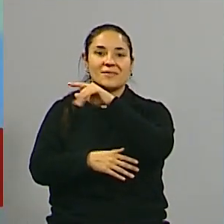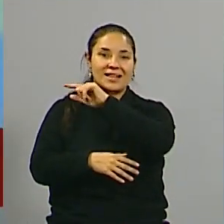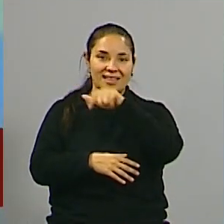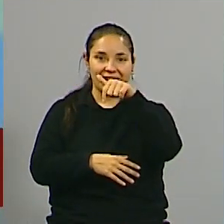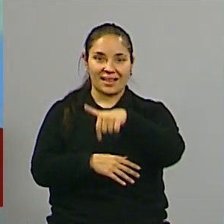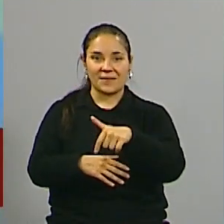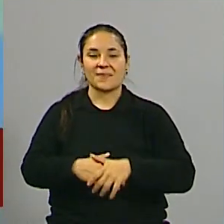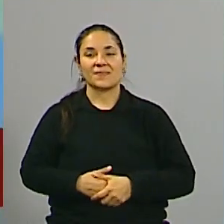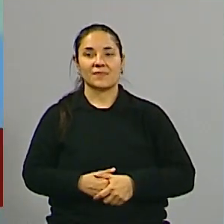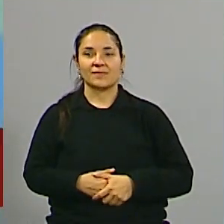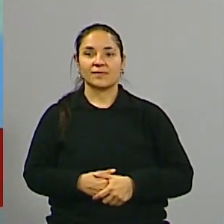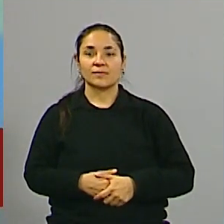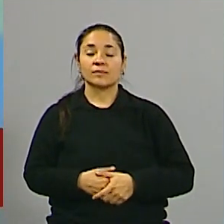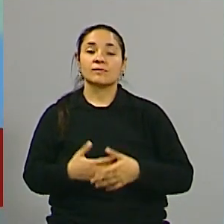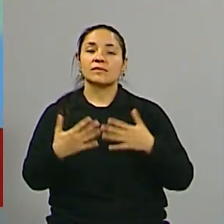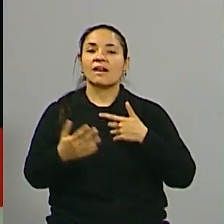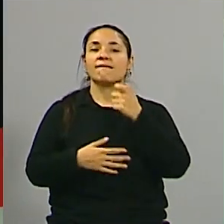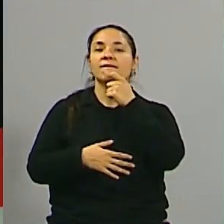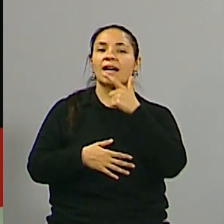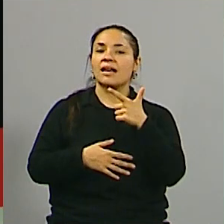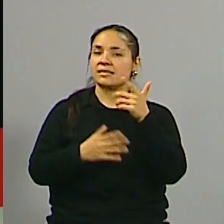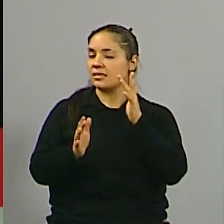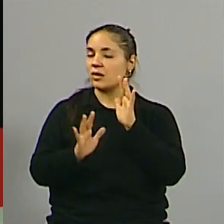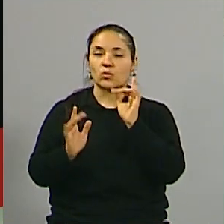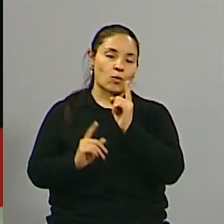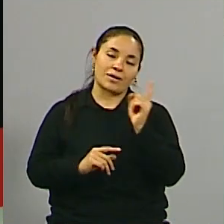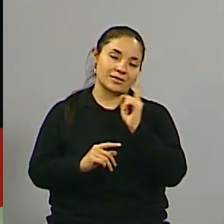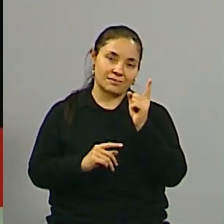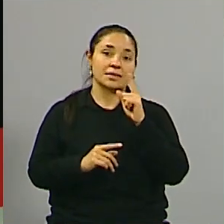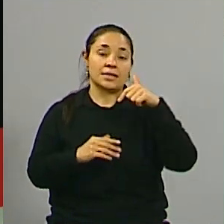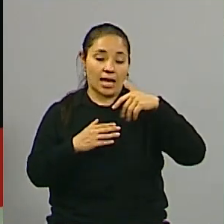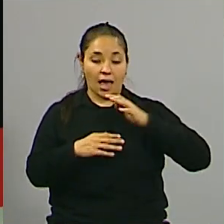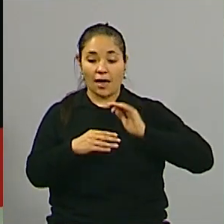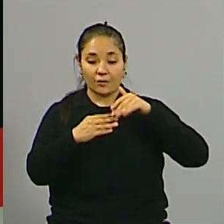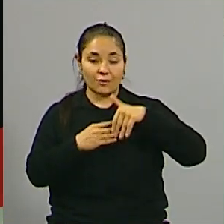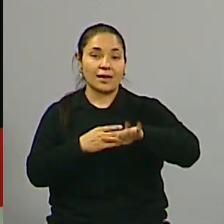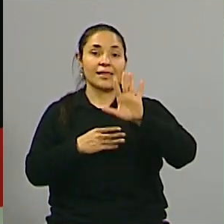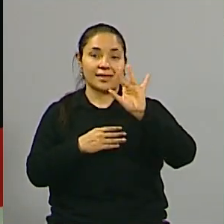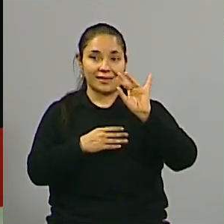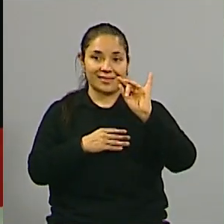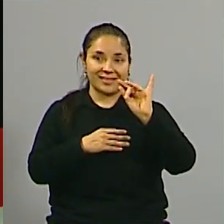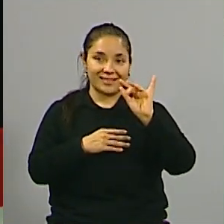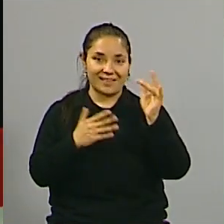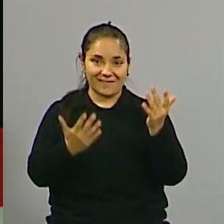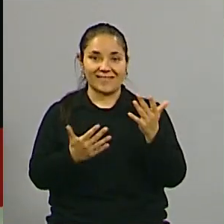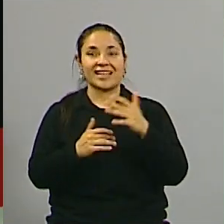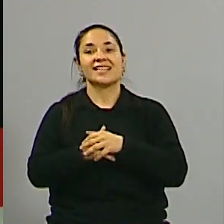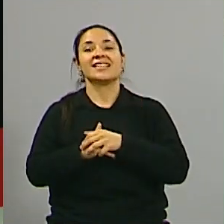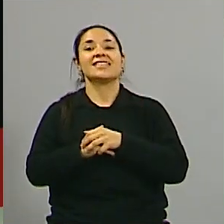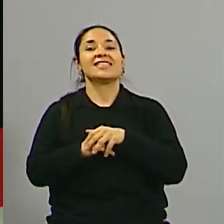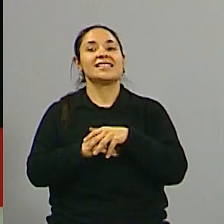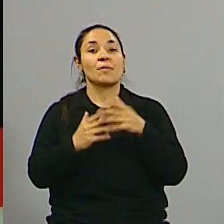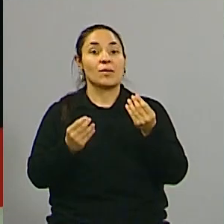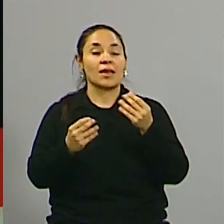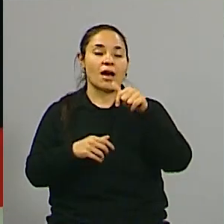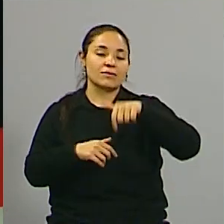Bueno, no es nada fácil la tarea, digo, que se viene porque es un año bastante particular. Estamos en medio de una